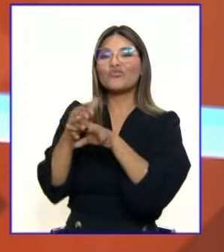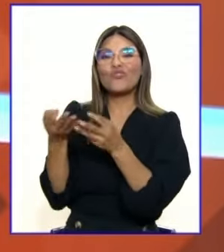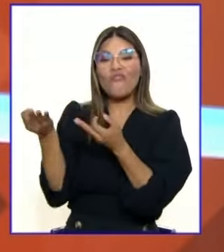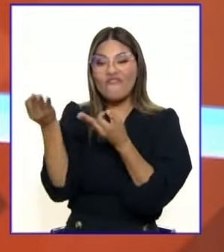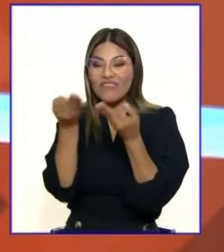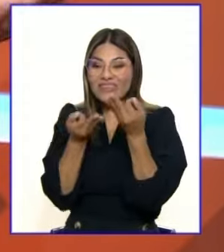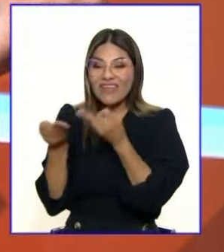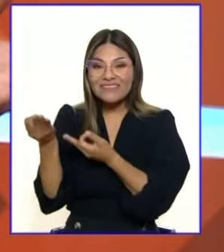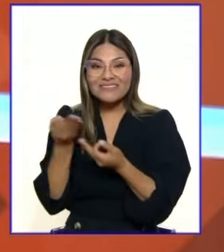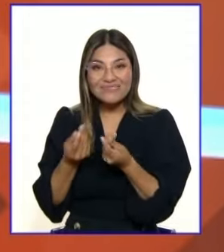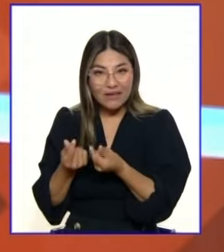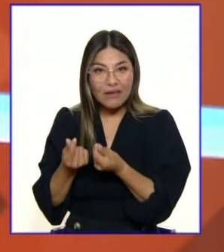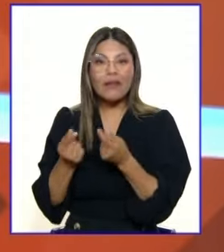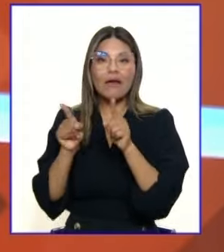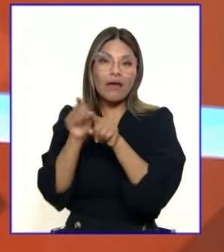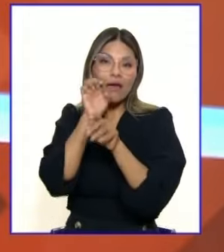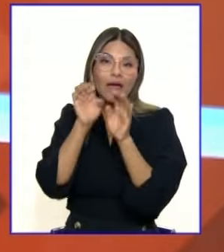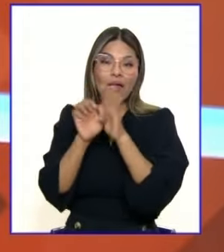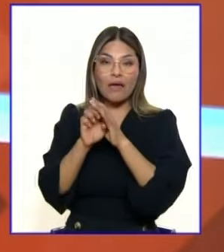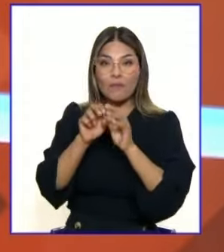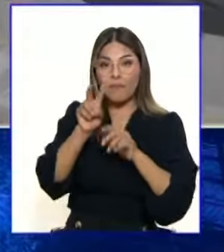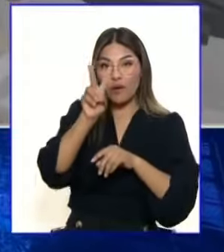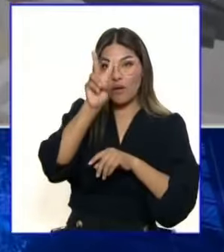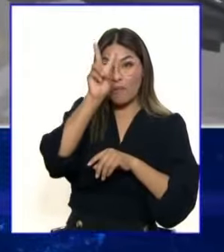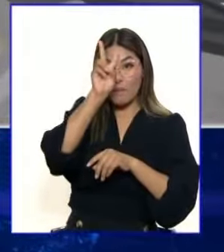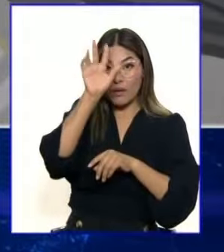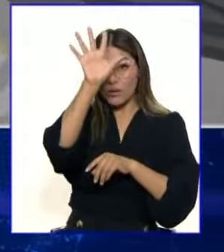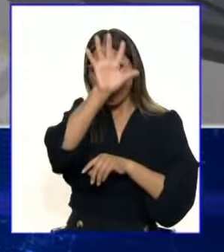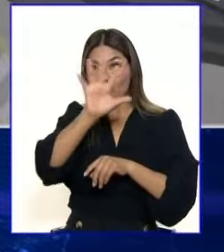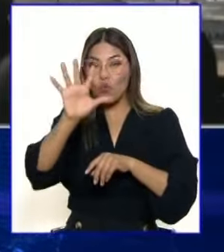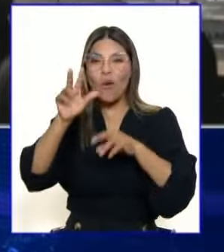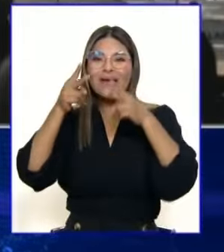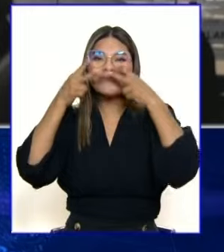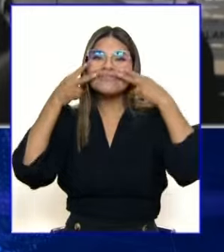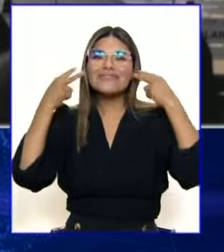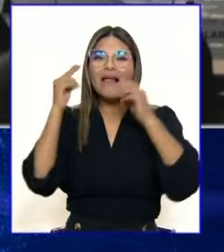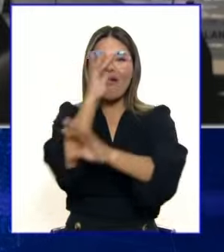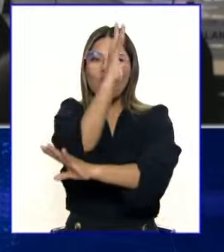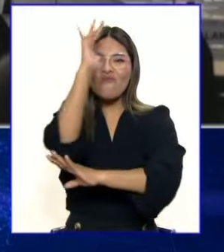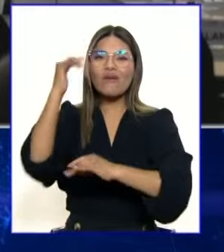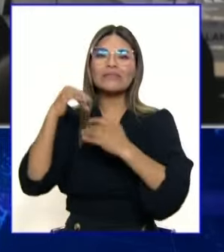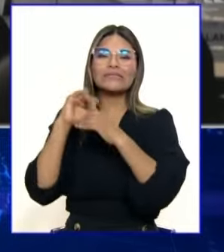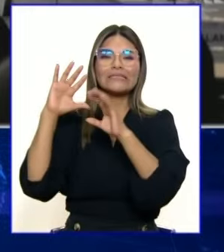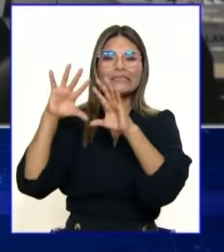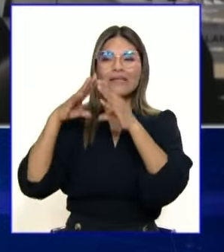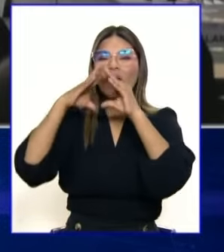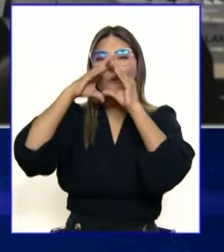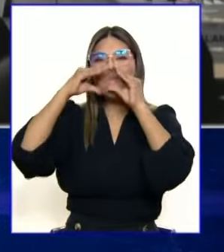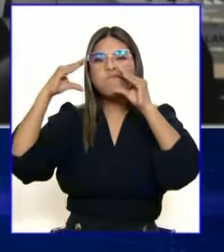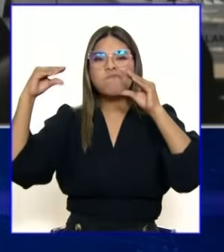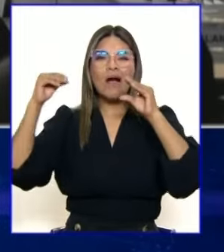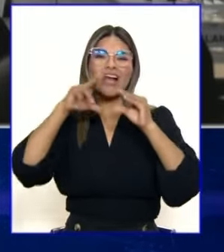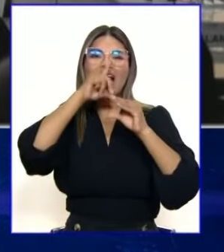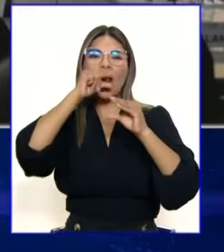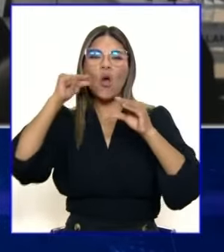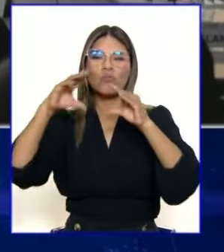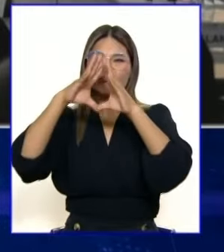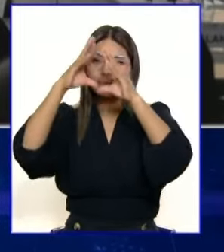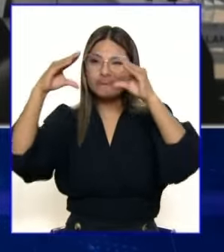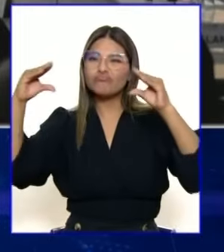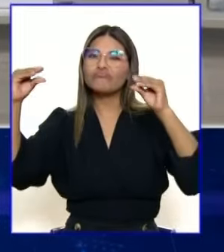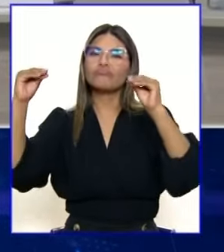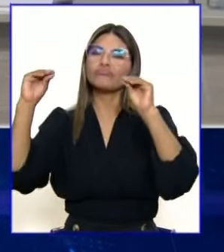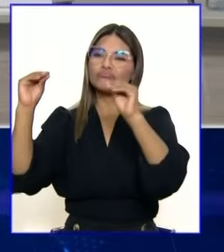comunidades, por ejemplo, de la selva, que tienen productos de excelente calidad, cacao, café, etcétera, que a través de la tecnología, a través de la digitalización, a